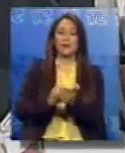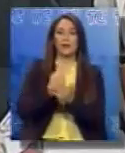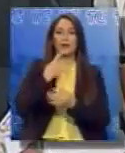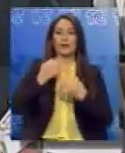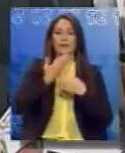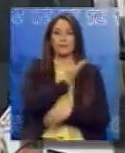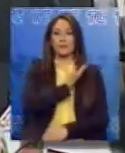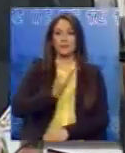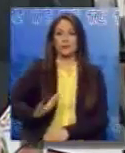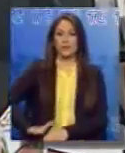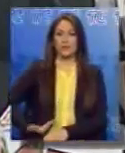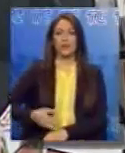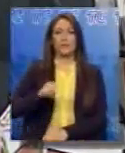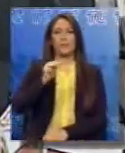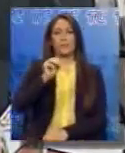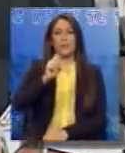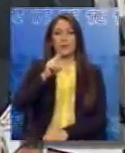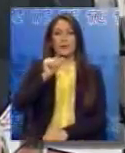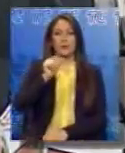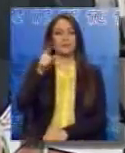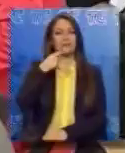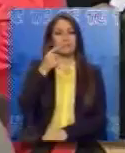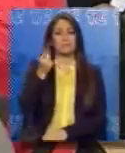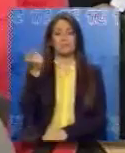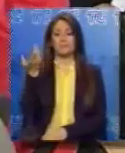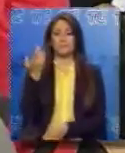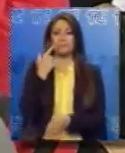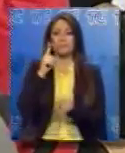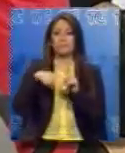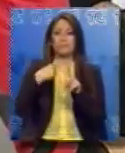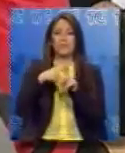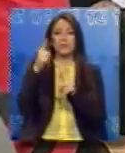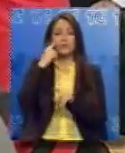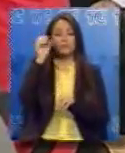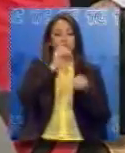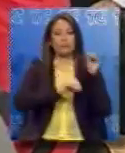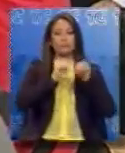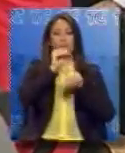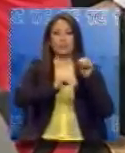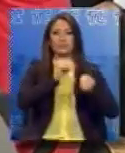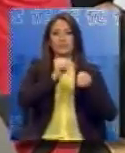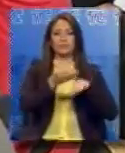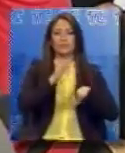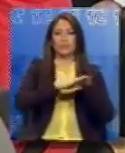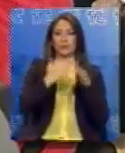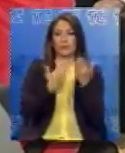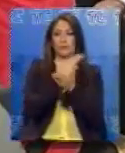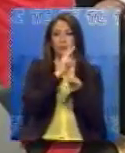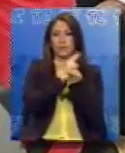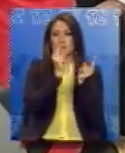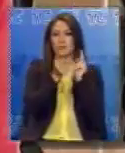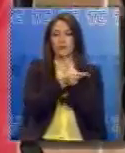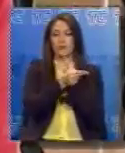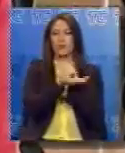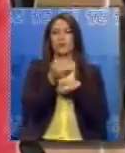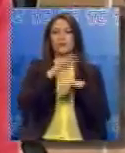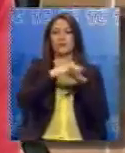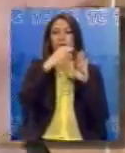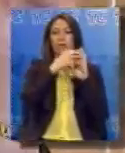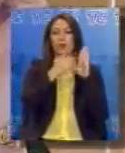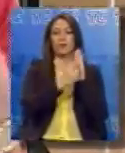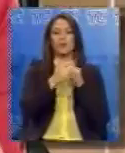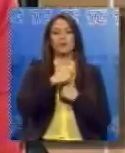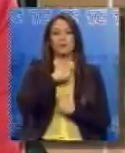de la presidencia, Alexis Mera. El funcionario acudió para exponer sus observaciones al proyecto de ley reformatorio a uno de los libros del Código